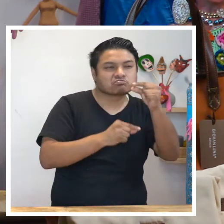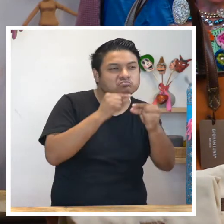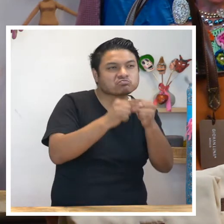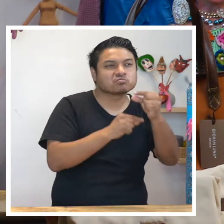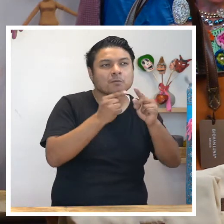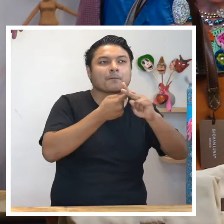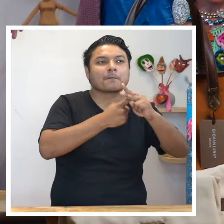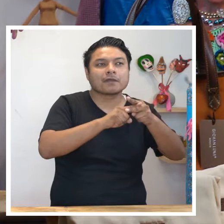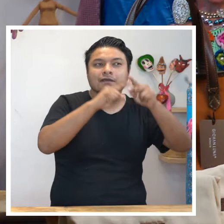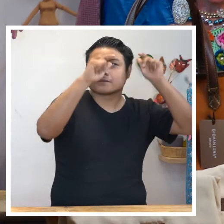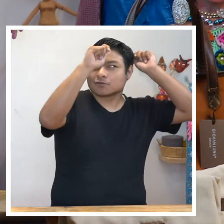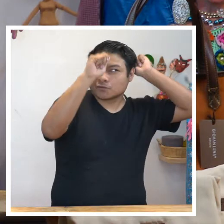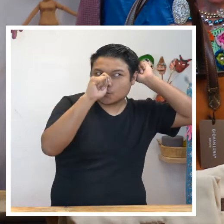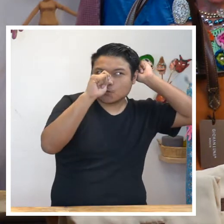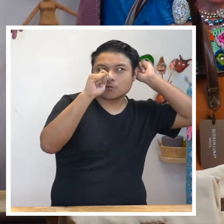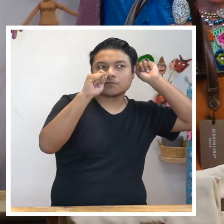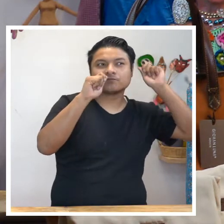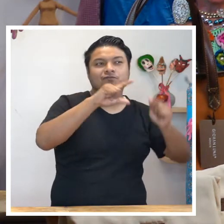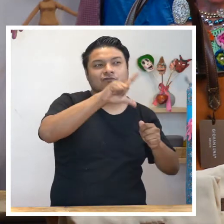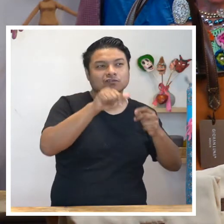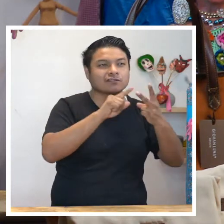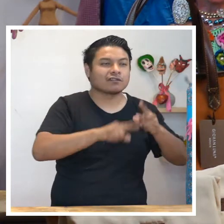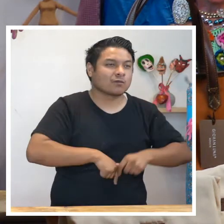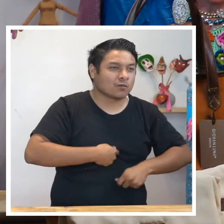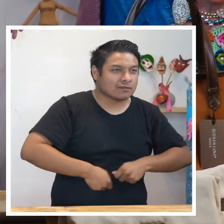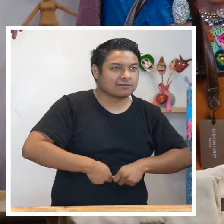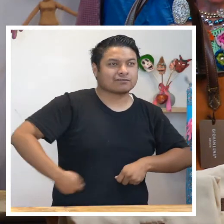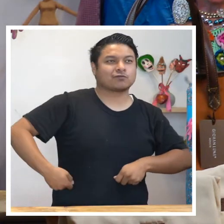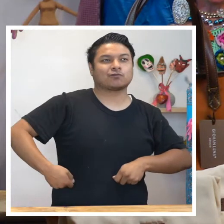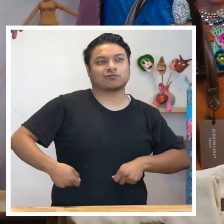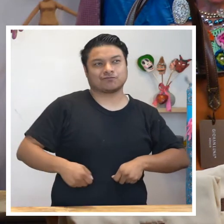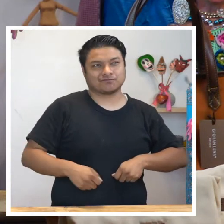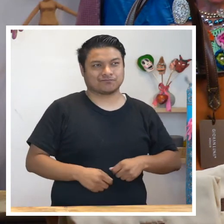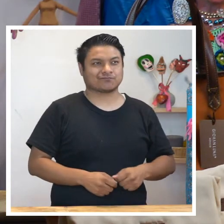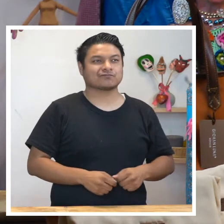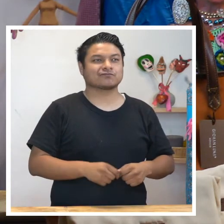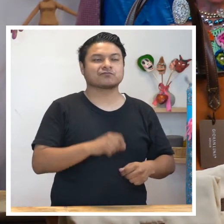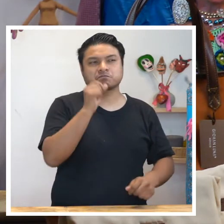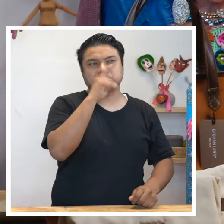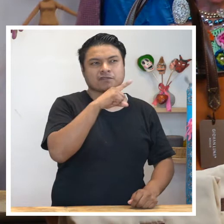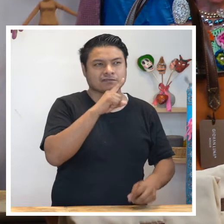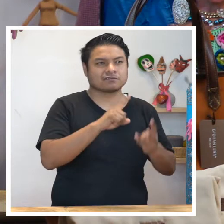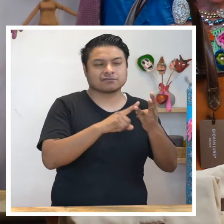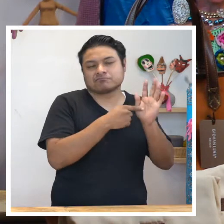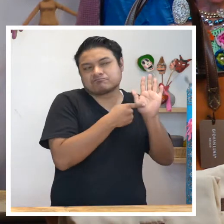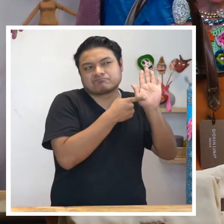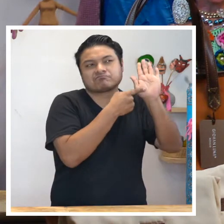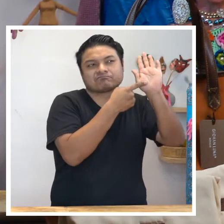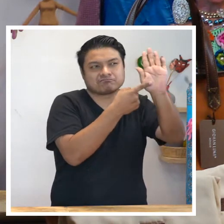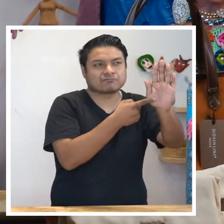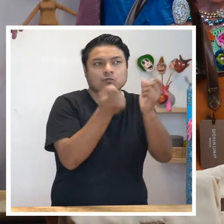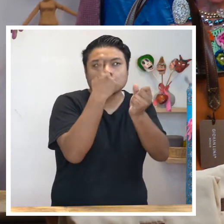Solamente fue, vaya, detecté algunas de las necesidades de que había turistas y mucha gente le gusta